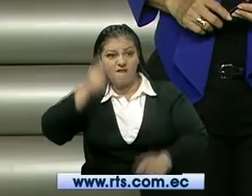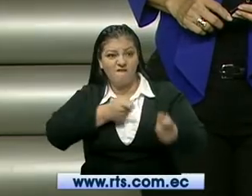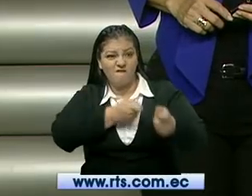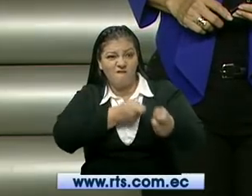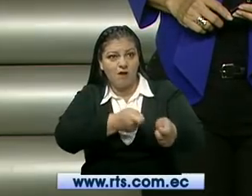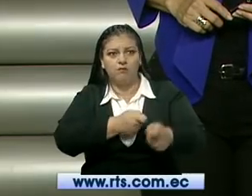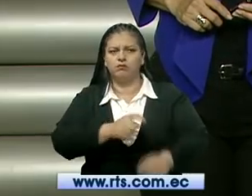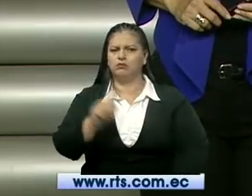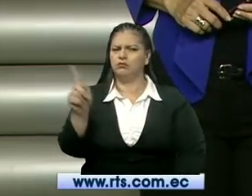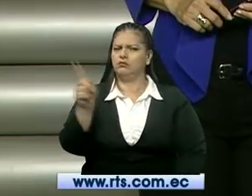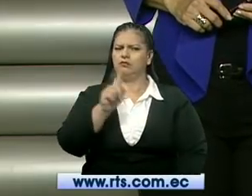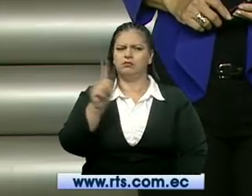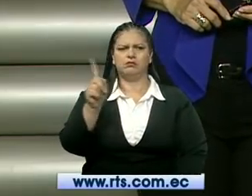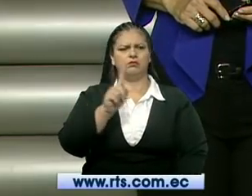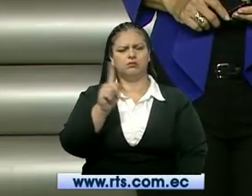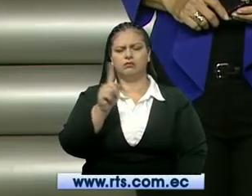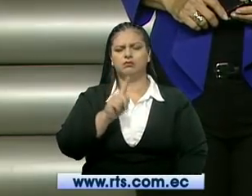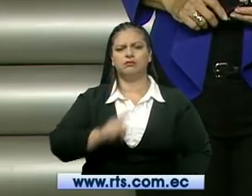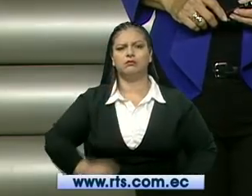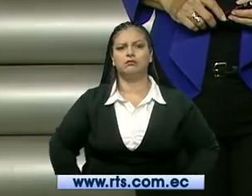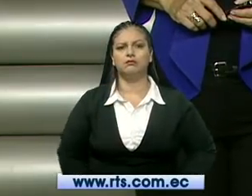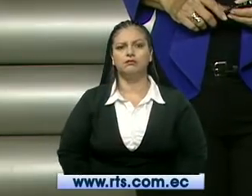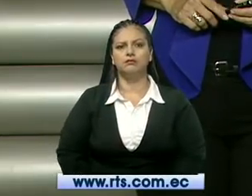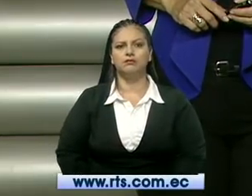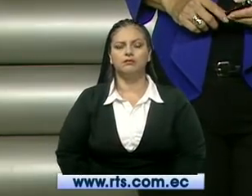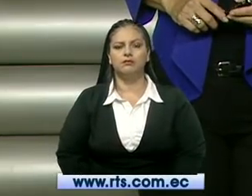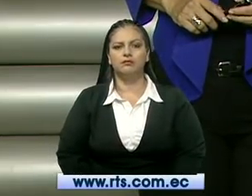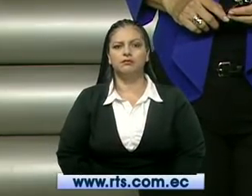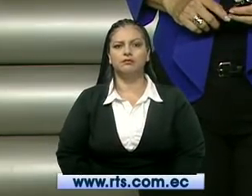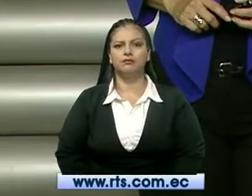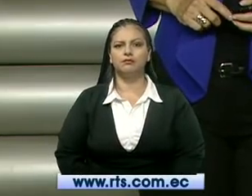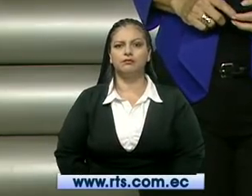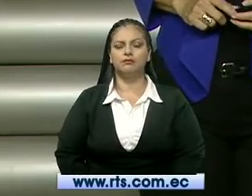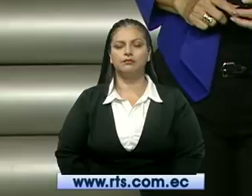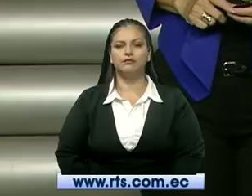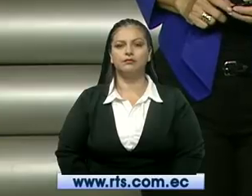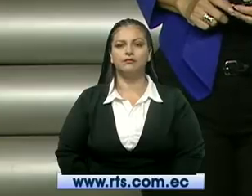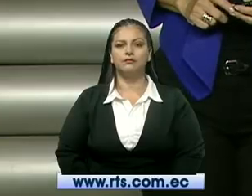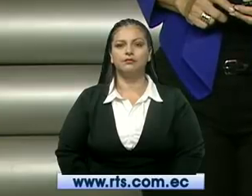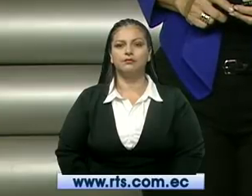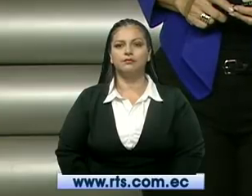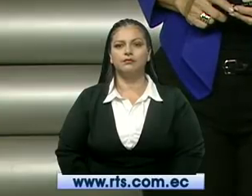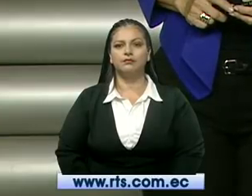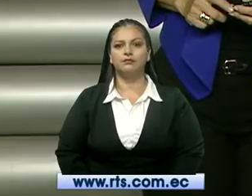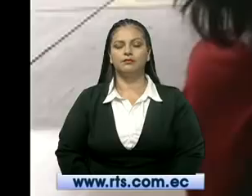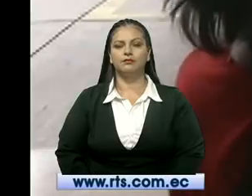Bolivariana Alfarista, agrupación política a la que pertenece.